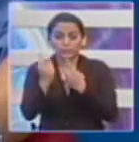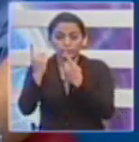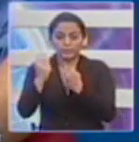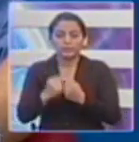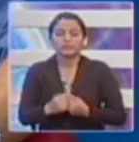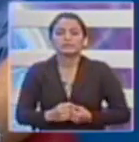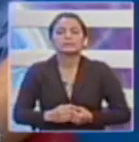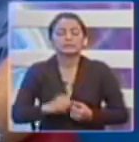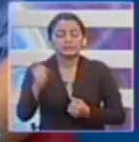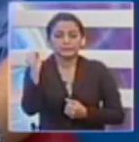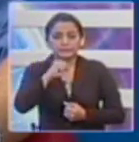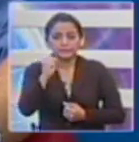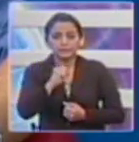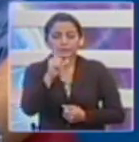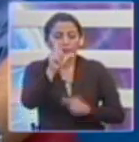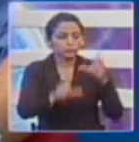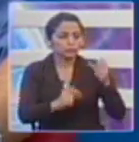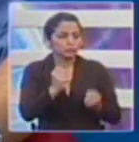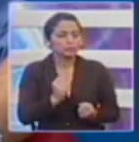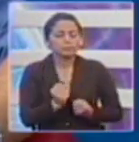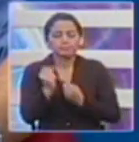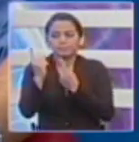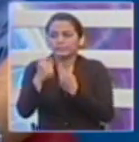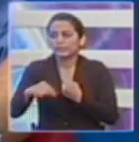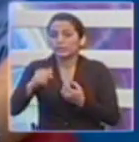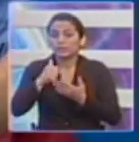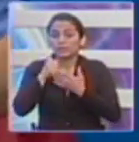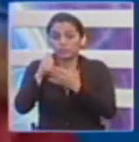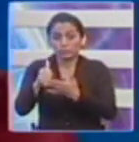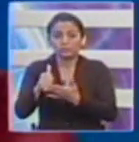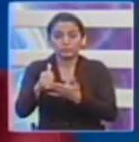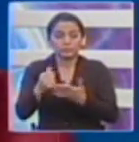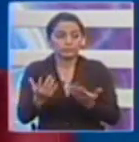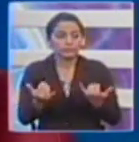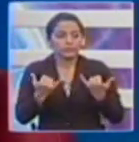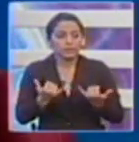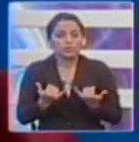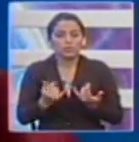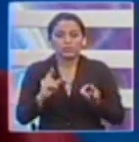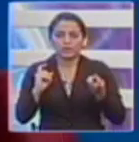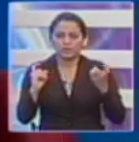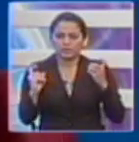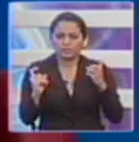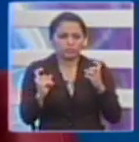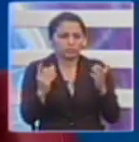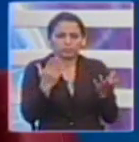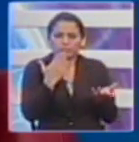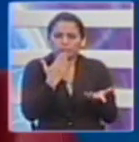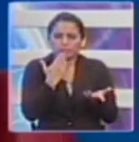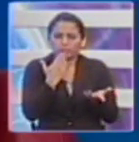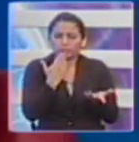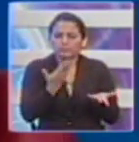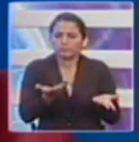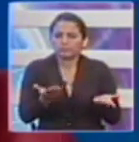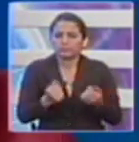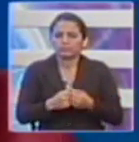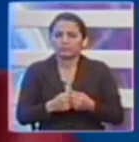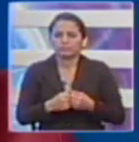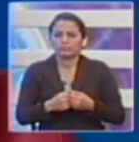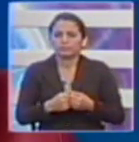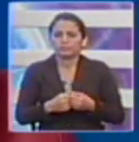sí, los migrantes, quiero sintetizar de que en esta ocasión los papeles han cambiado. Es rutinario que